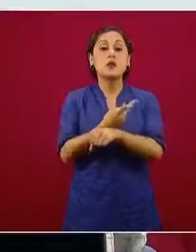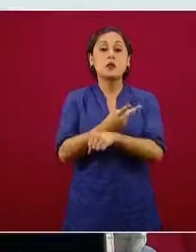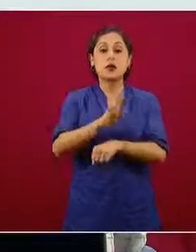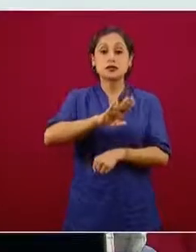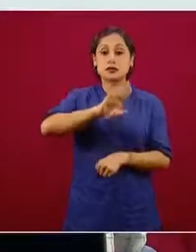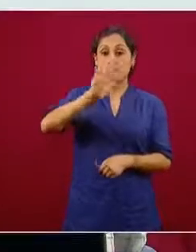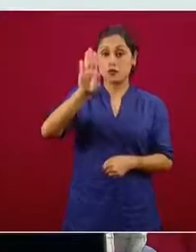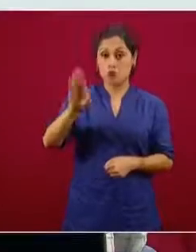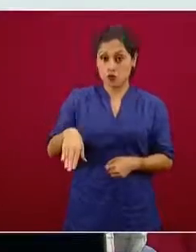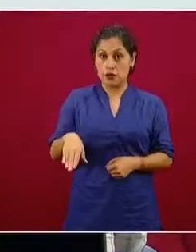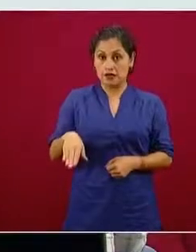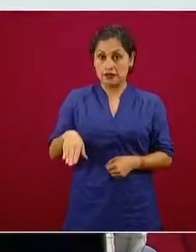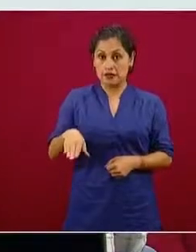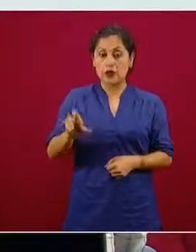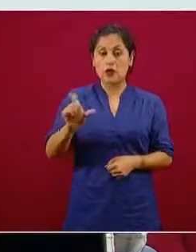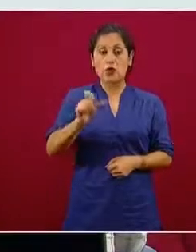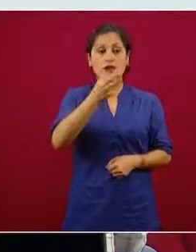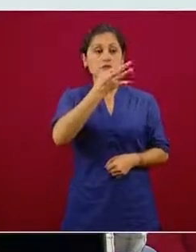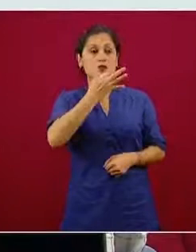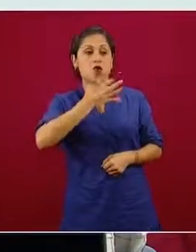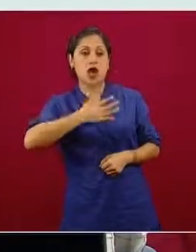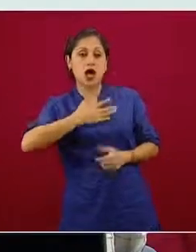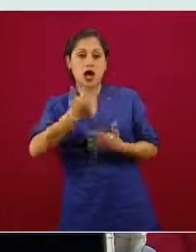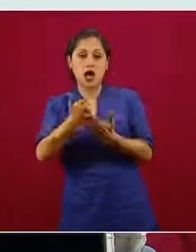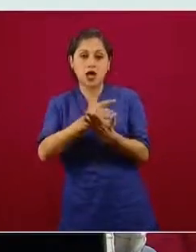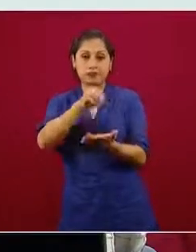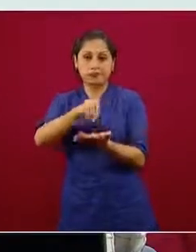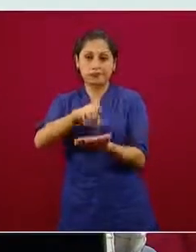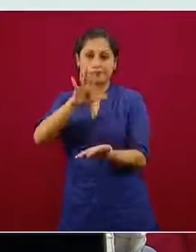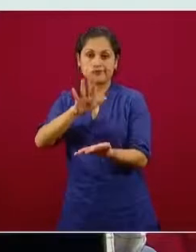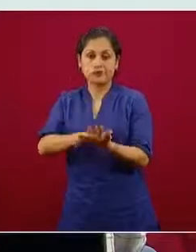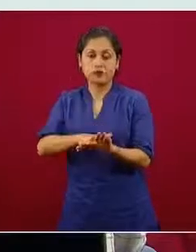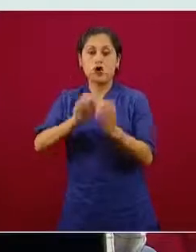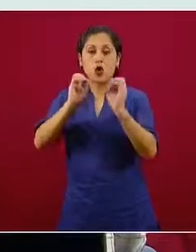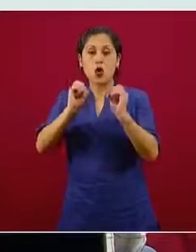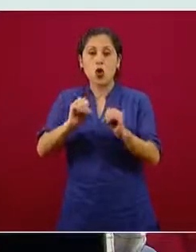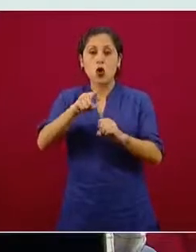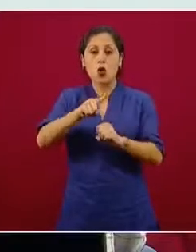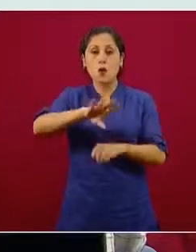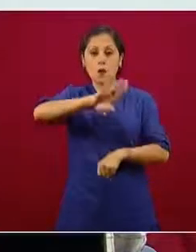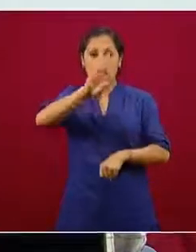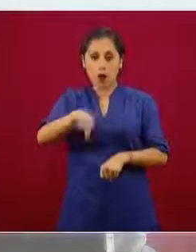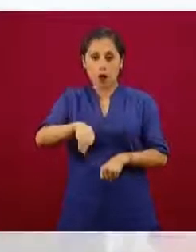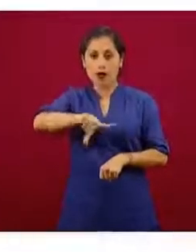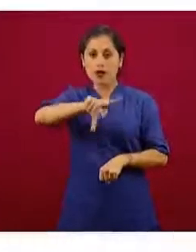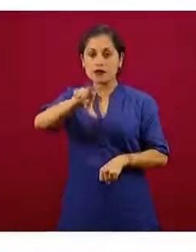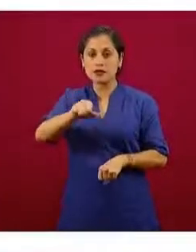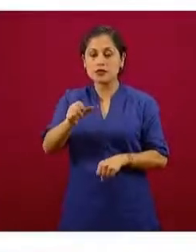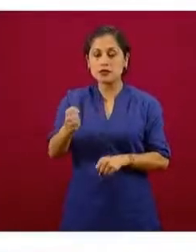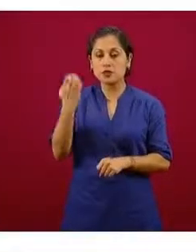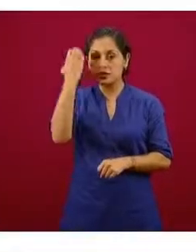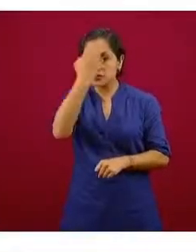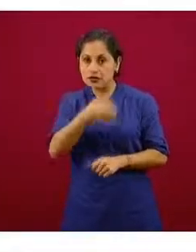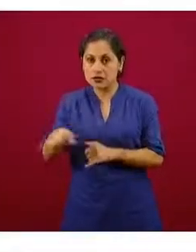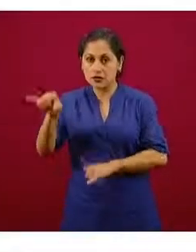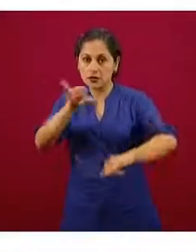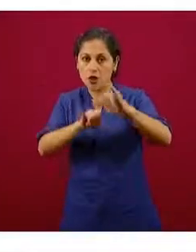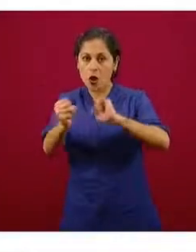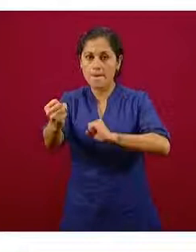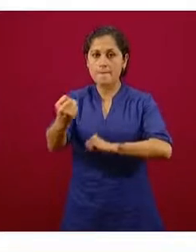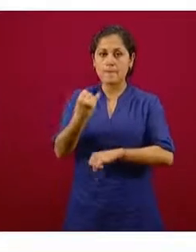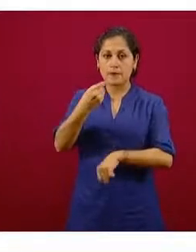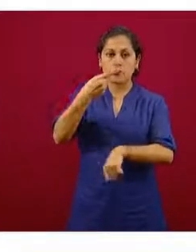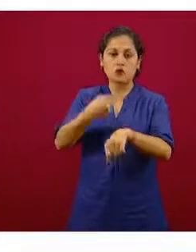que se notificaron o que su resultado salió positivo, o sea, se confirmó del día de ayer para hoy, que son